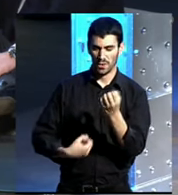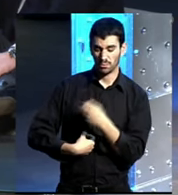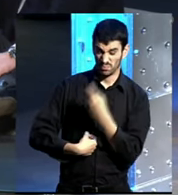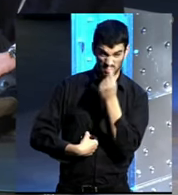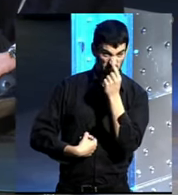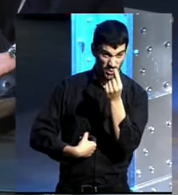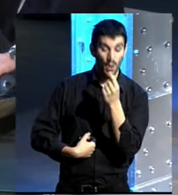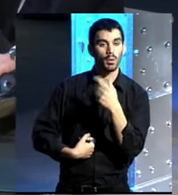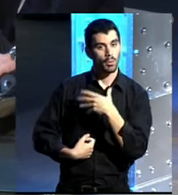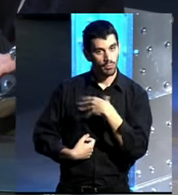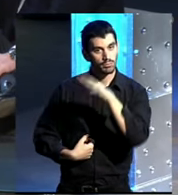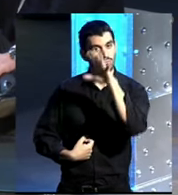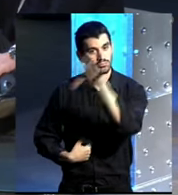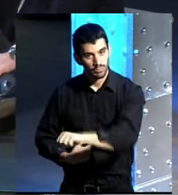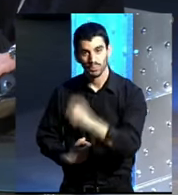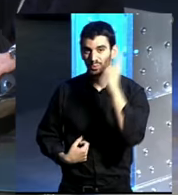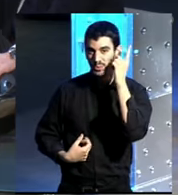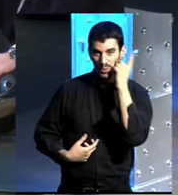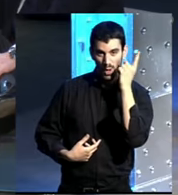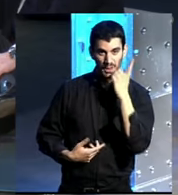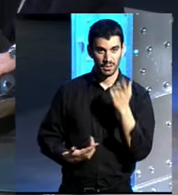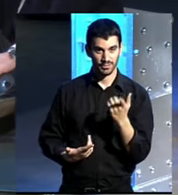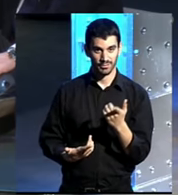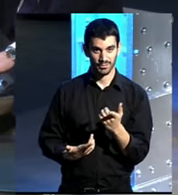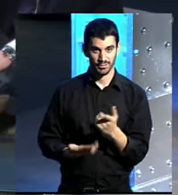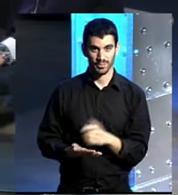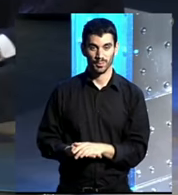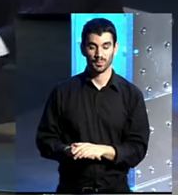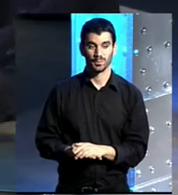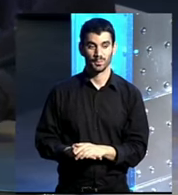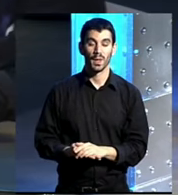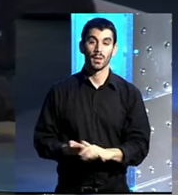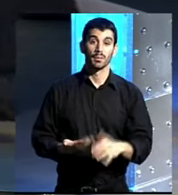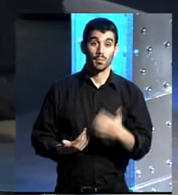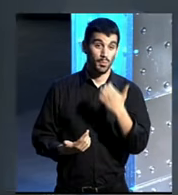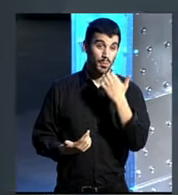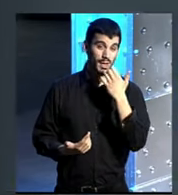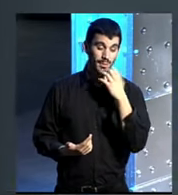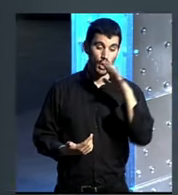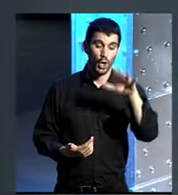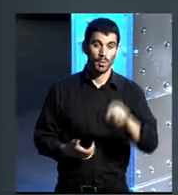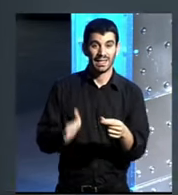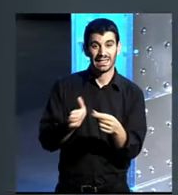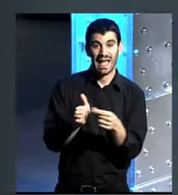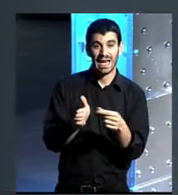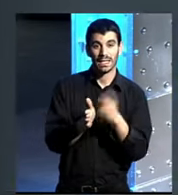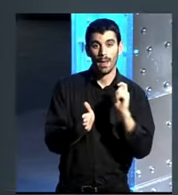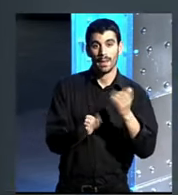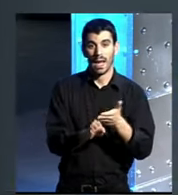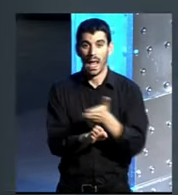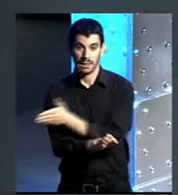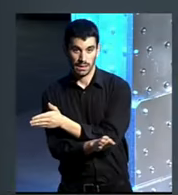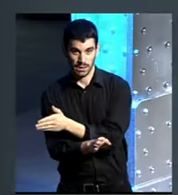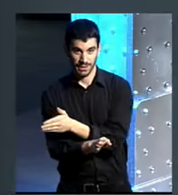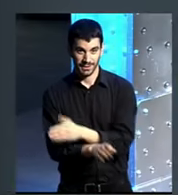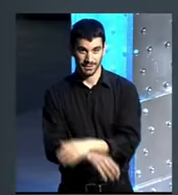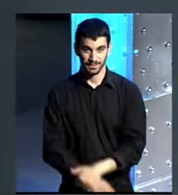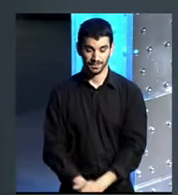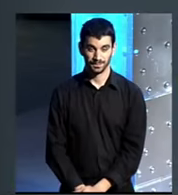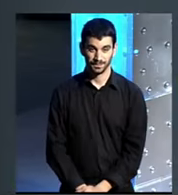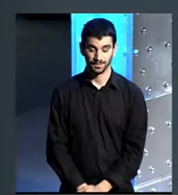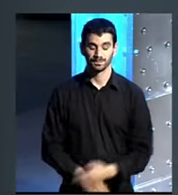puedan acceder a la telefonía móvil, como son las tarjetas prepago o pagar por el uso.